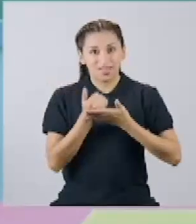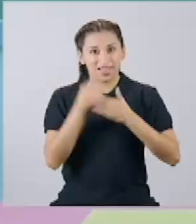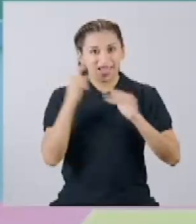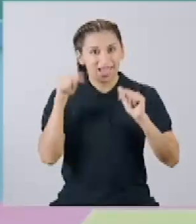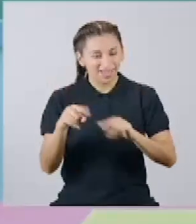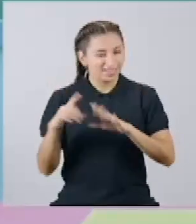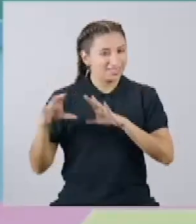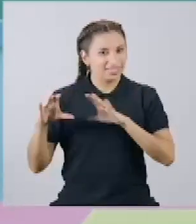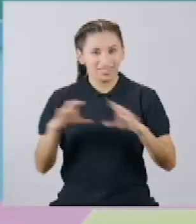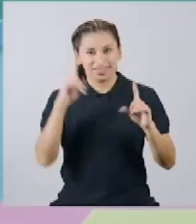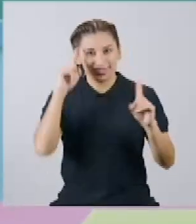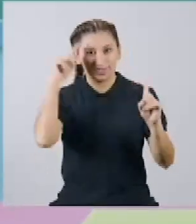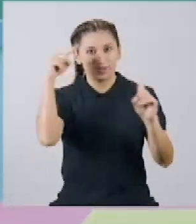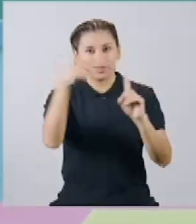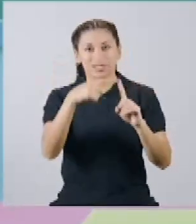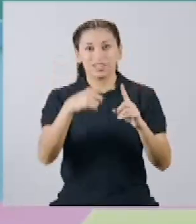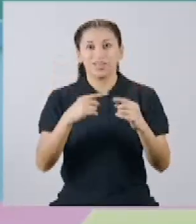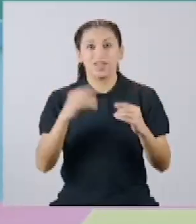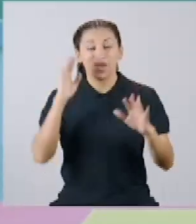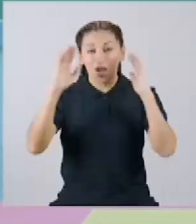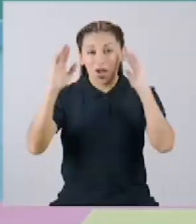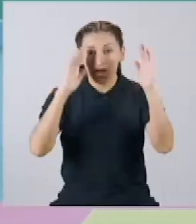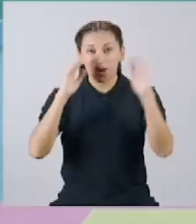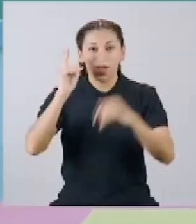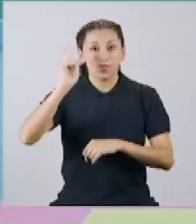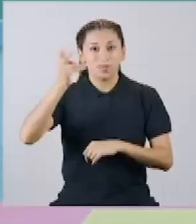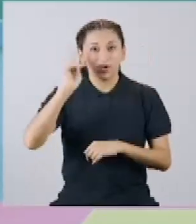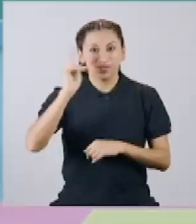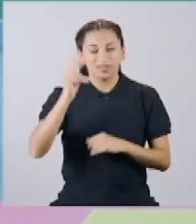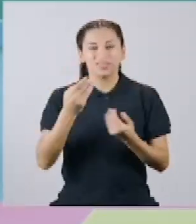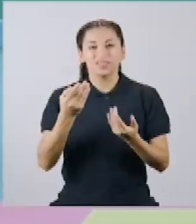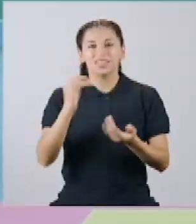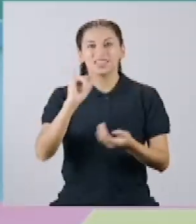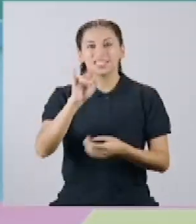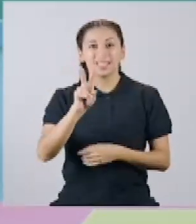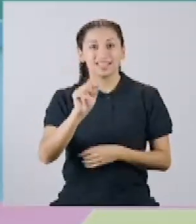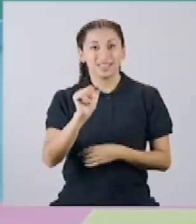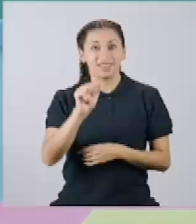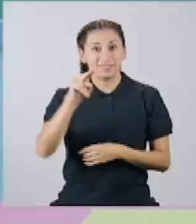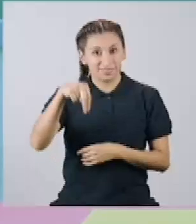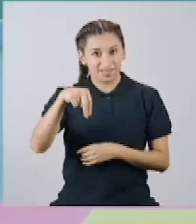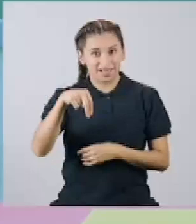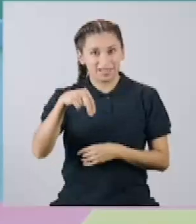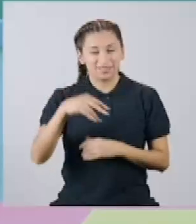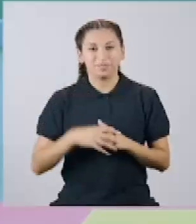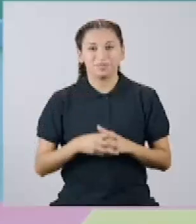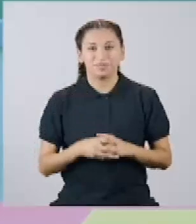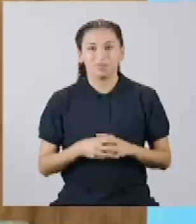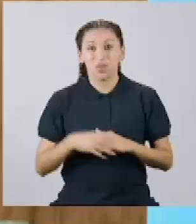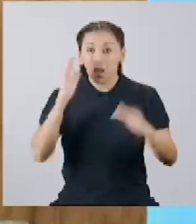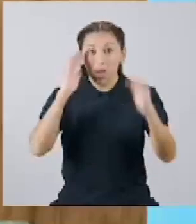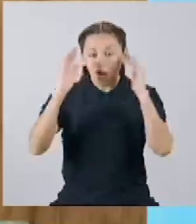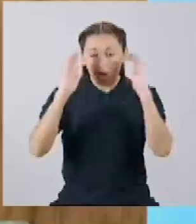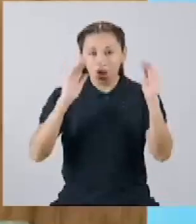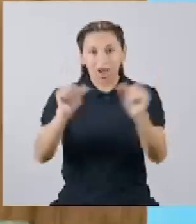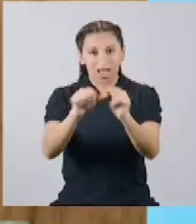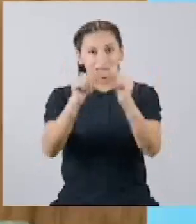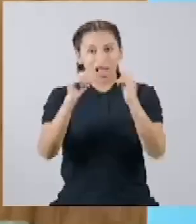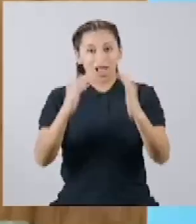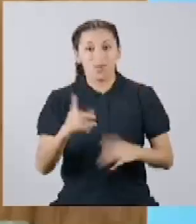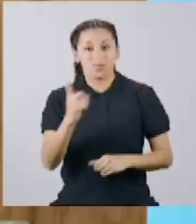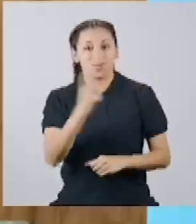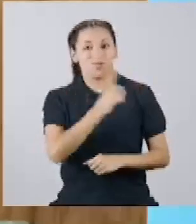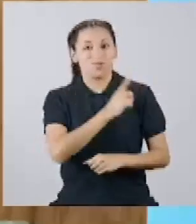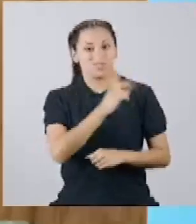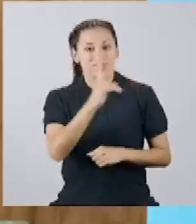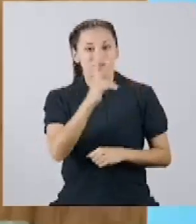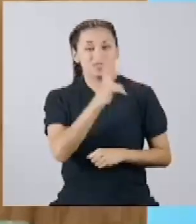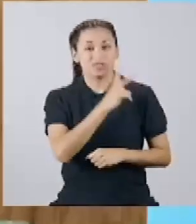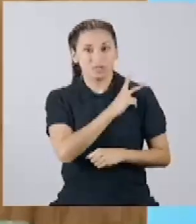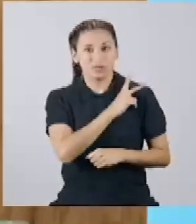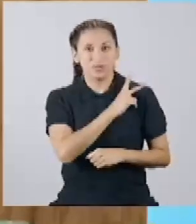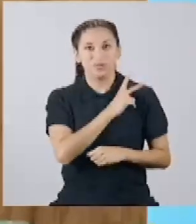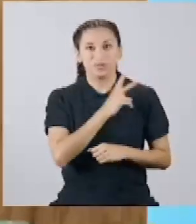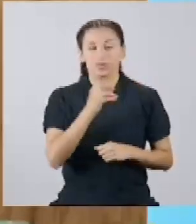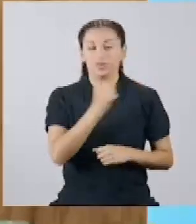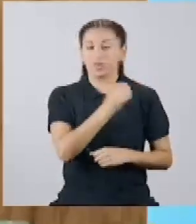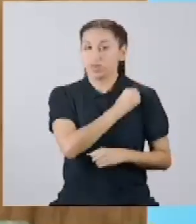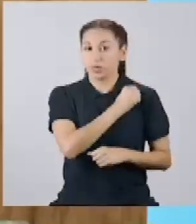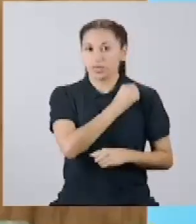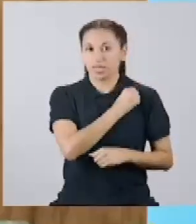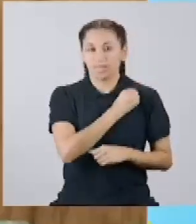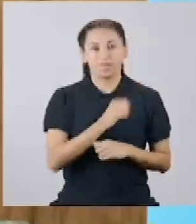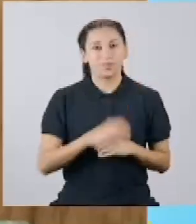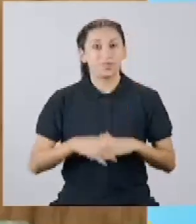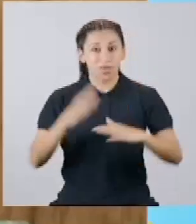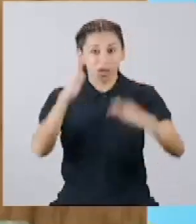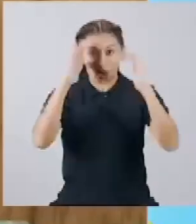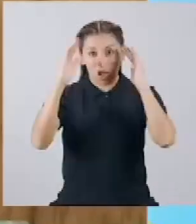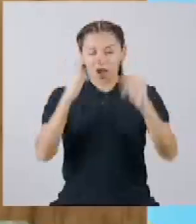para cumplir ese reto. Hola, profesor Iván Figueroa. Hola, estudiantes de primero y segundo de